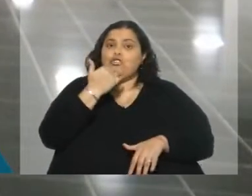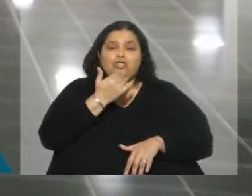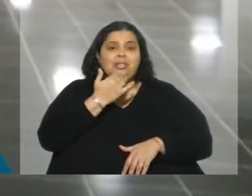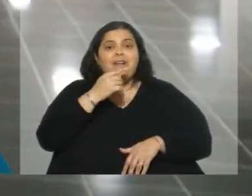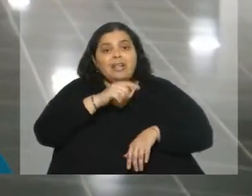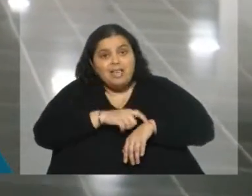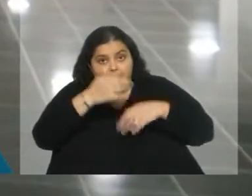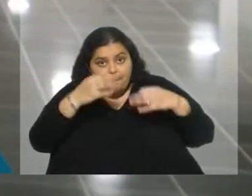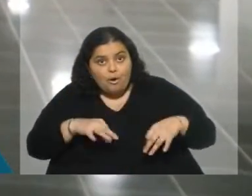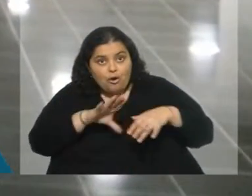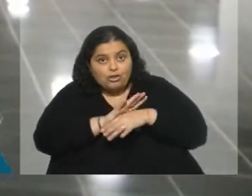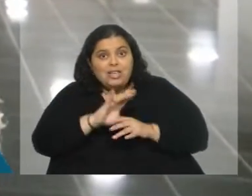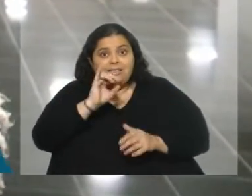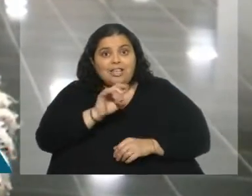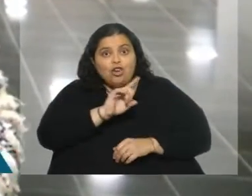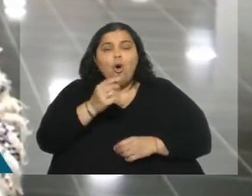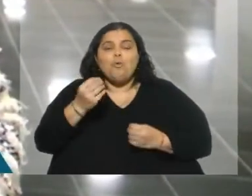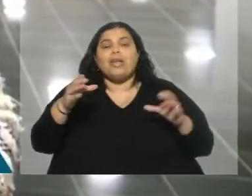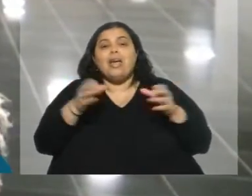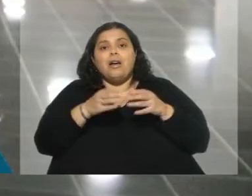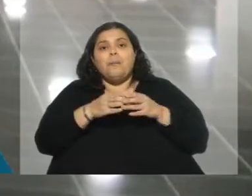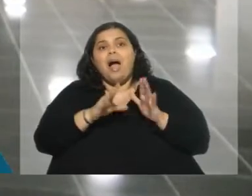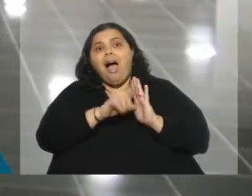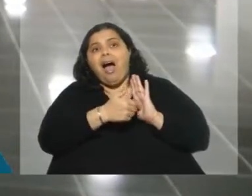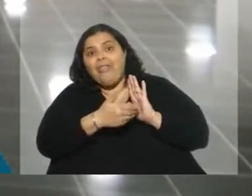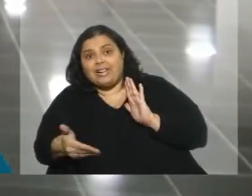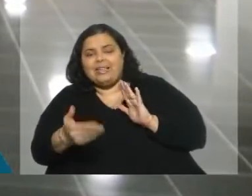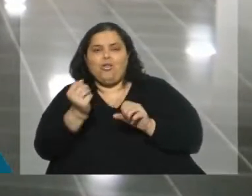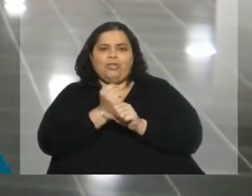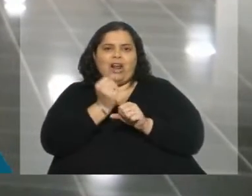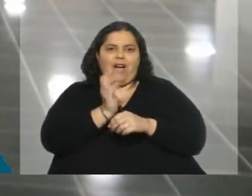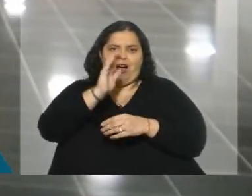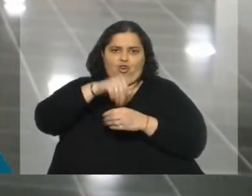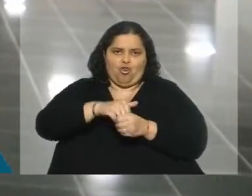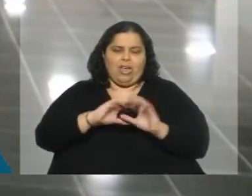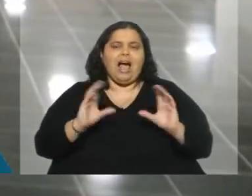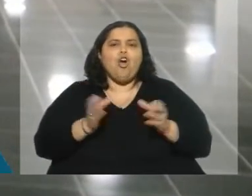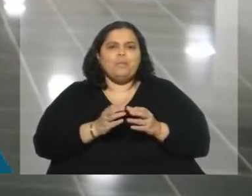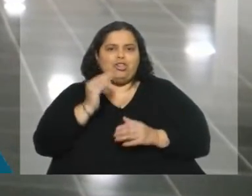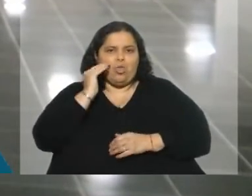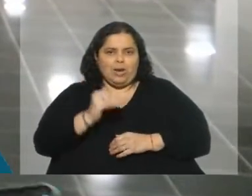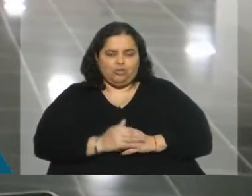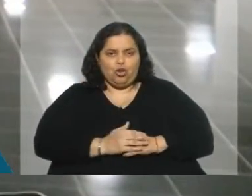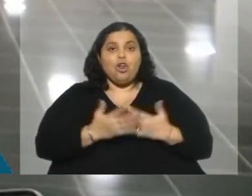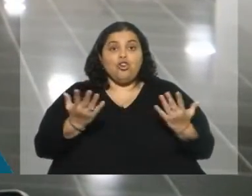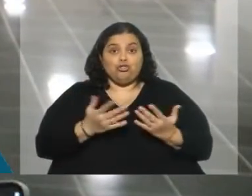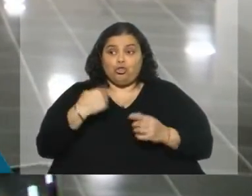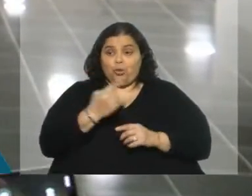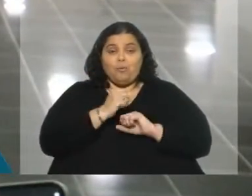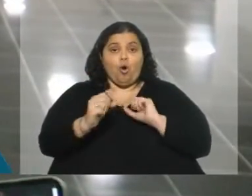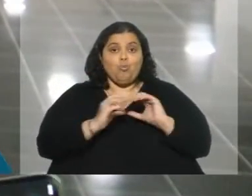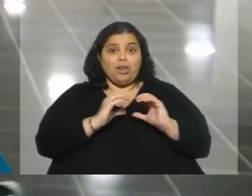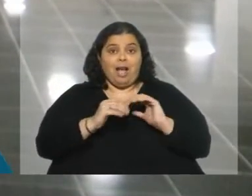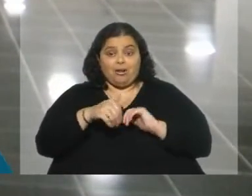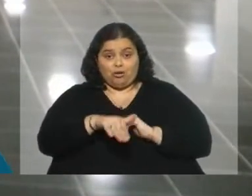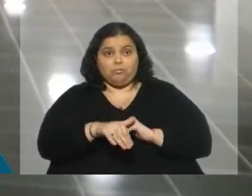esto coincida porque va atrasado el trabajo de la comisión en materia de educación nosotros nos volvemos a comunicar en